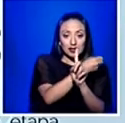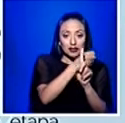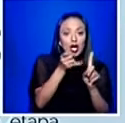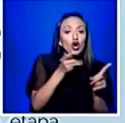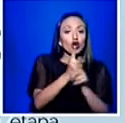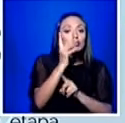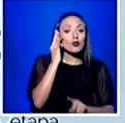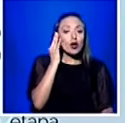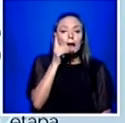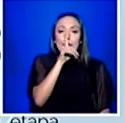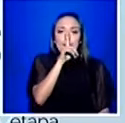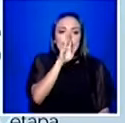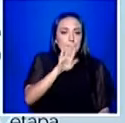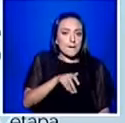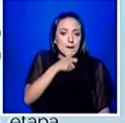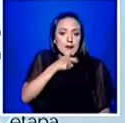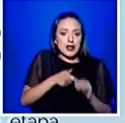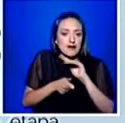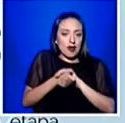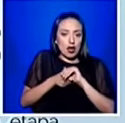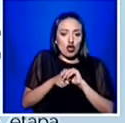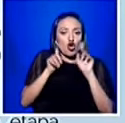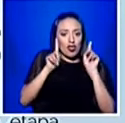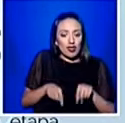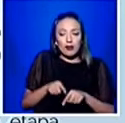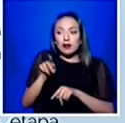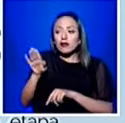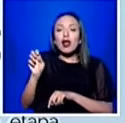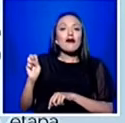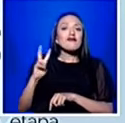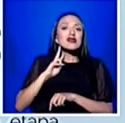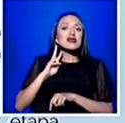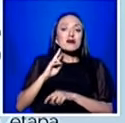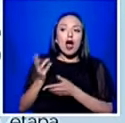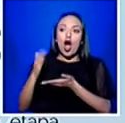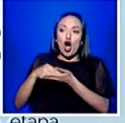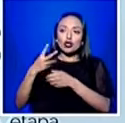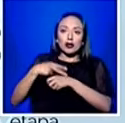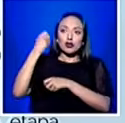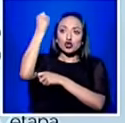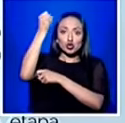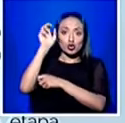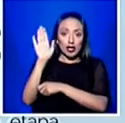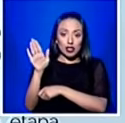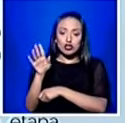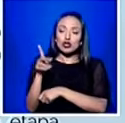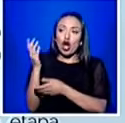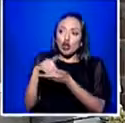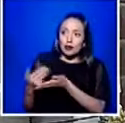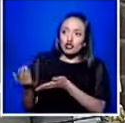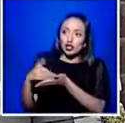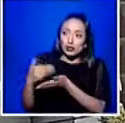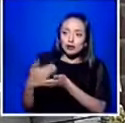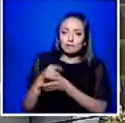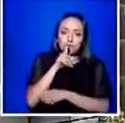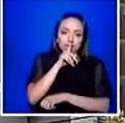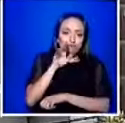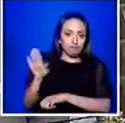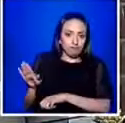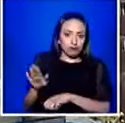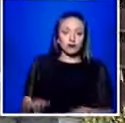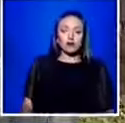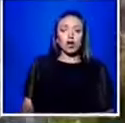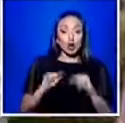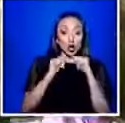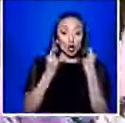mujer debe mantenerse bajo reserva, con el fin de salvaguardar los derechos de las víctimas y evitar la revictimización. Los colectivos de